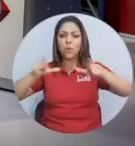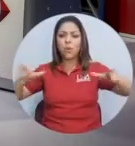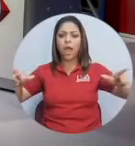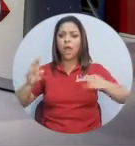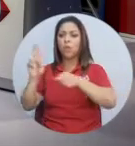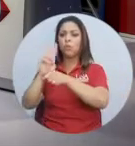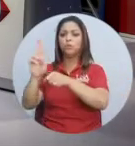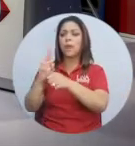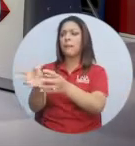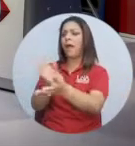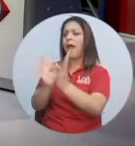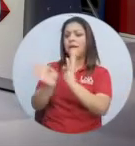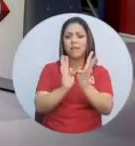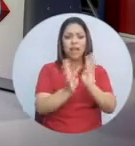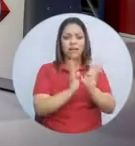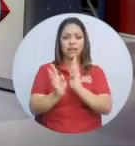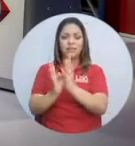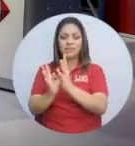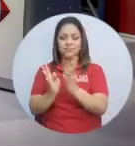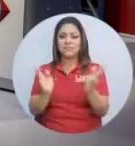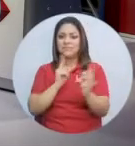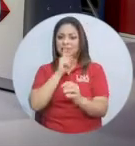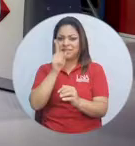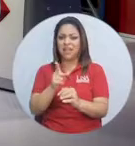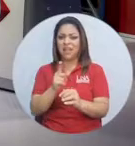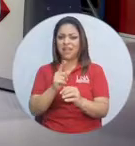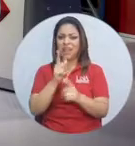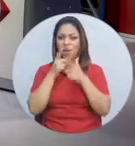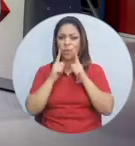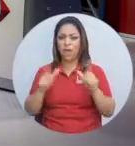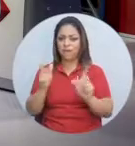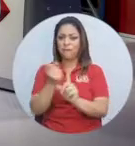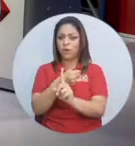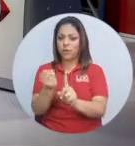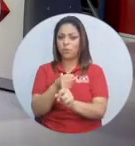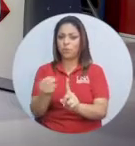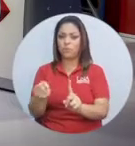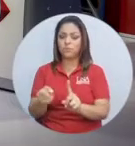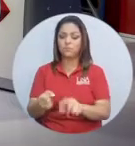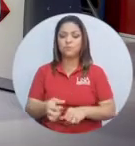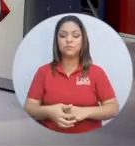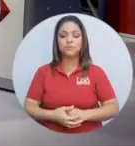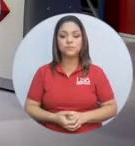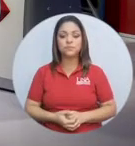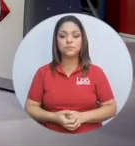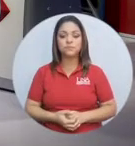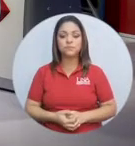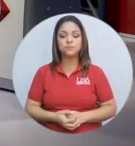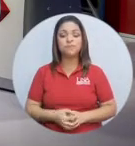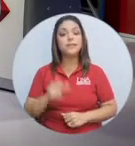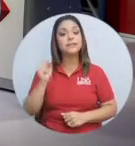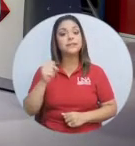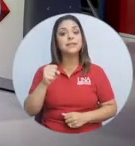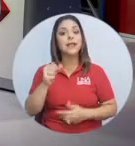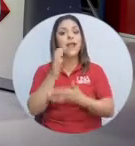para conversar entre ellos es un lenguaje violento incluso. Sí, de alguna forma